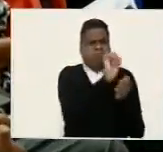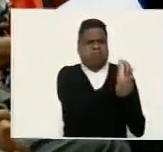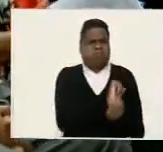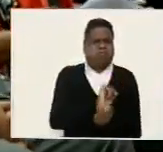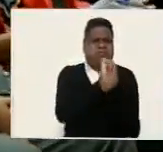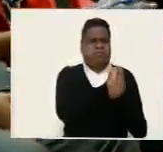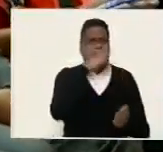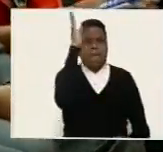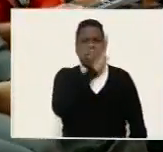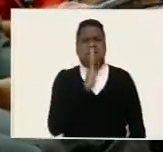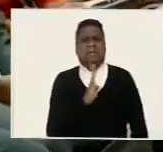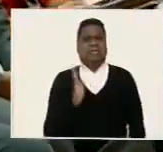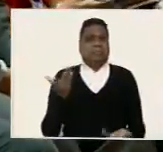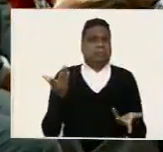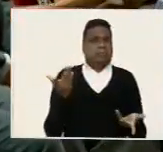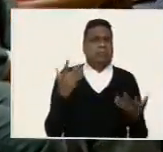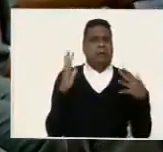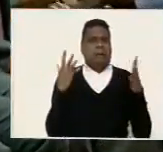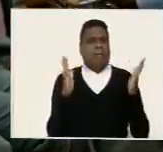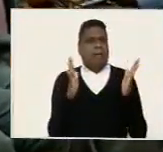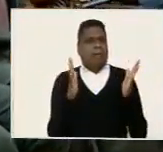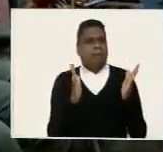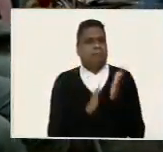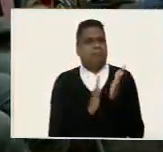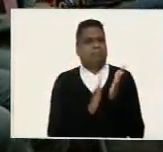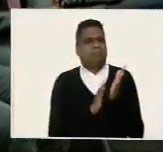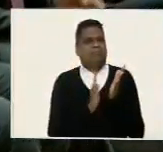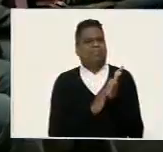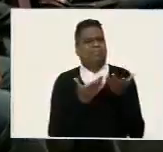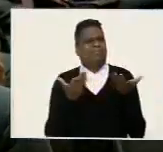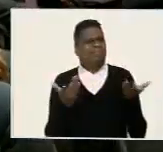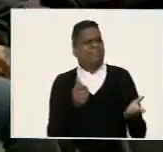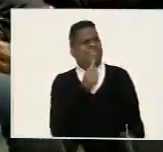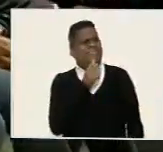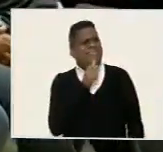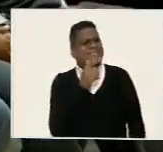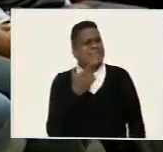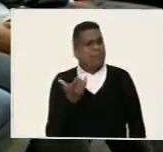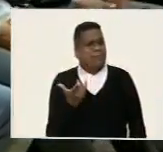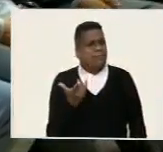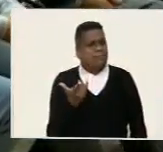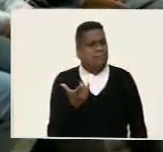Brasil. Pero además, ¿quién lo hace?